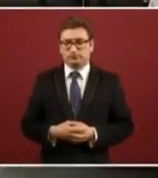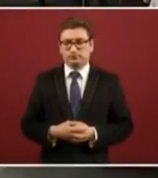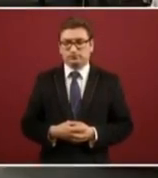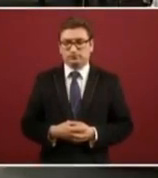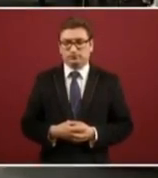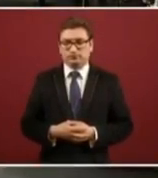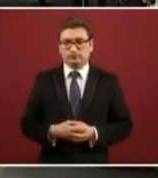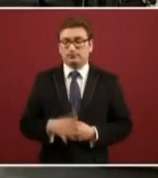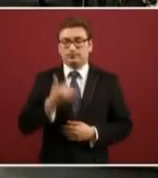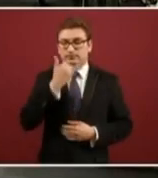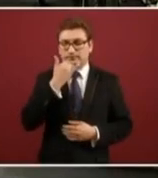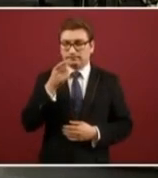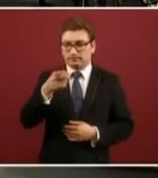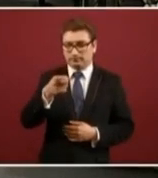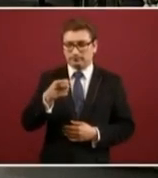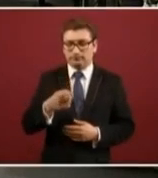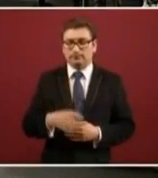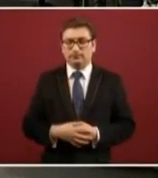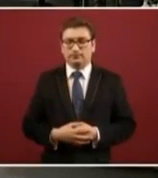Ah, perdón, nada más ella.